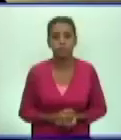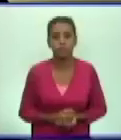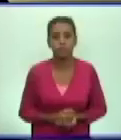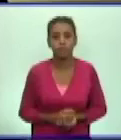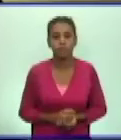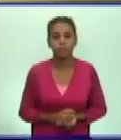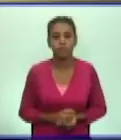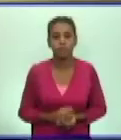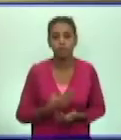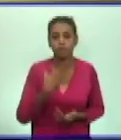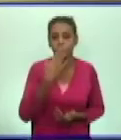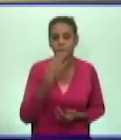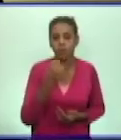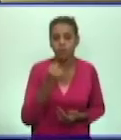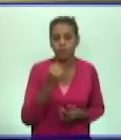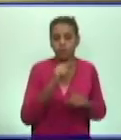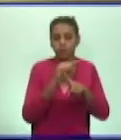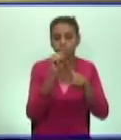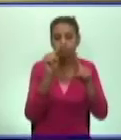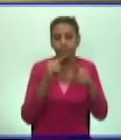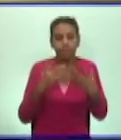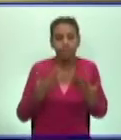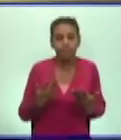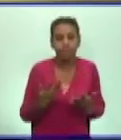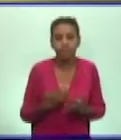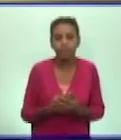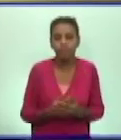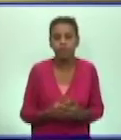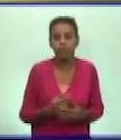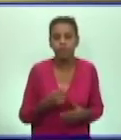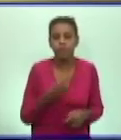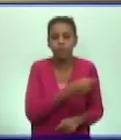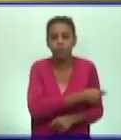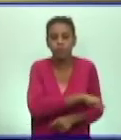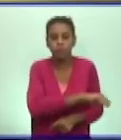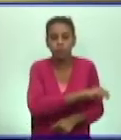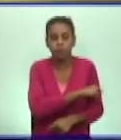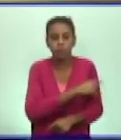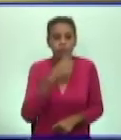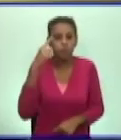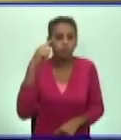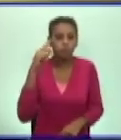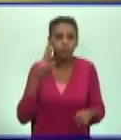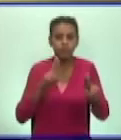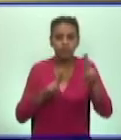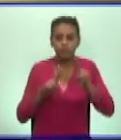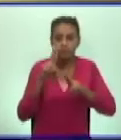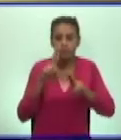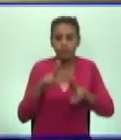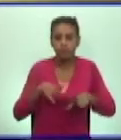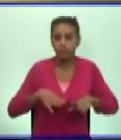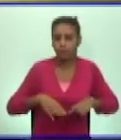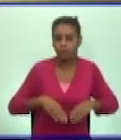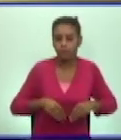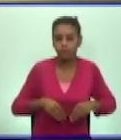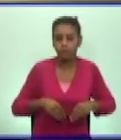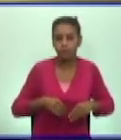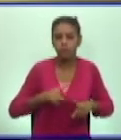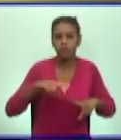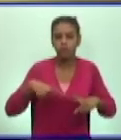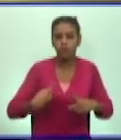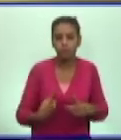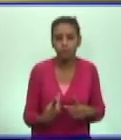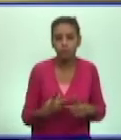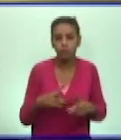Me gustaría preguntarle entonces, ¿estaría el pueblo vietnamita de acuerdo y habrá aceptado esta nueva ocupación